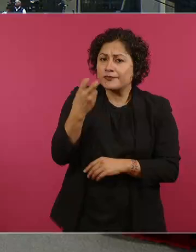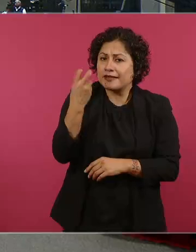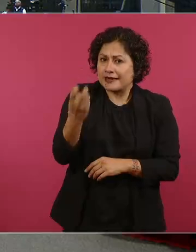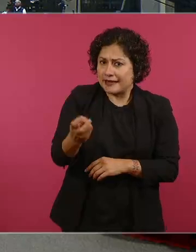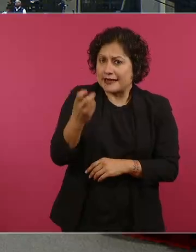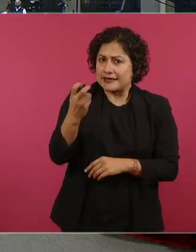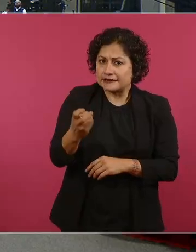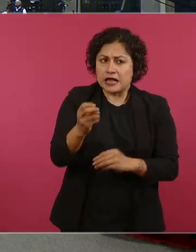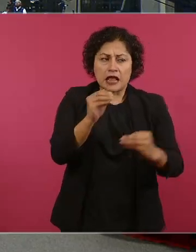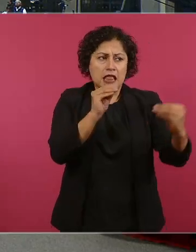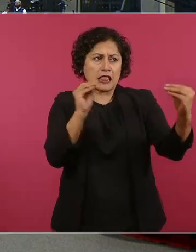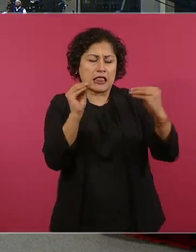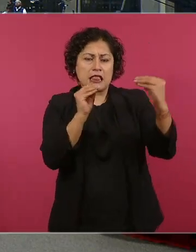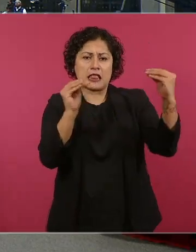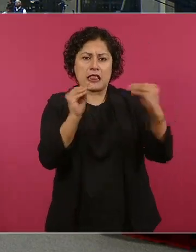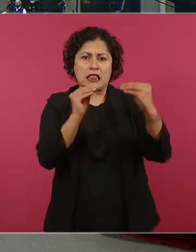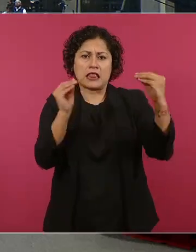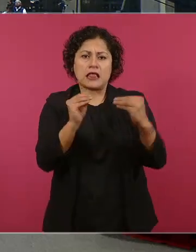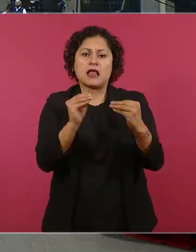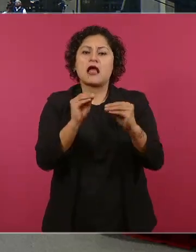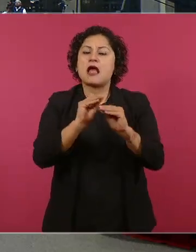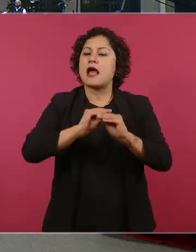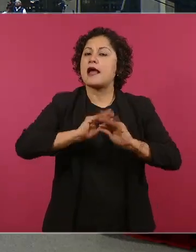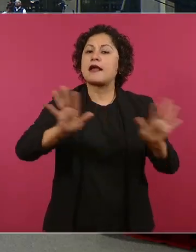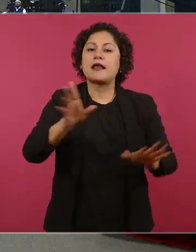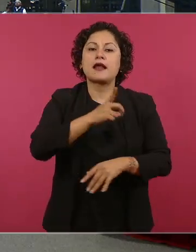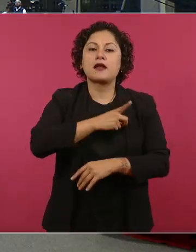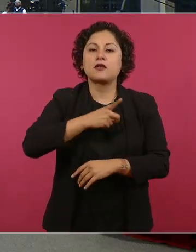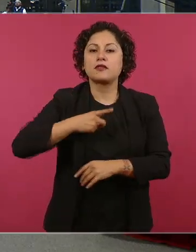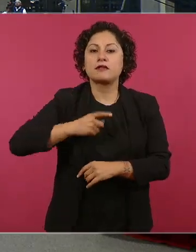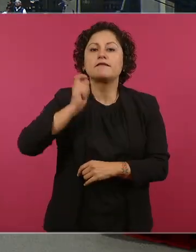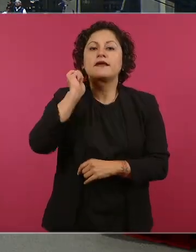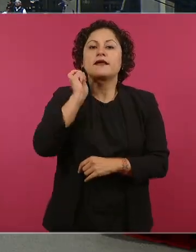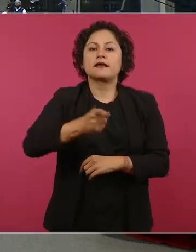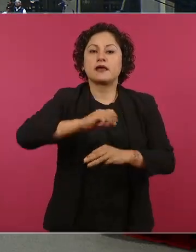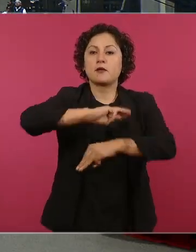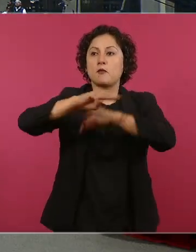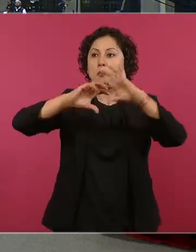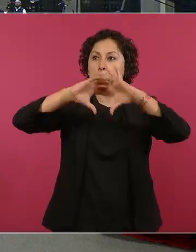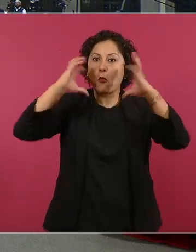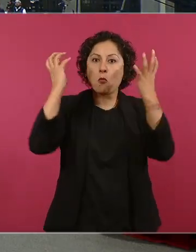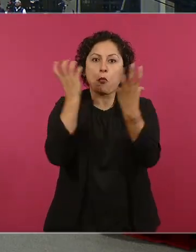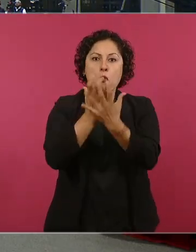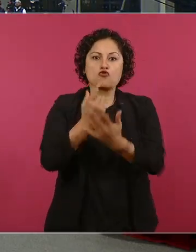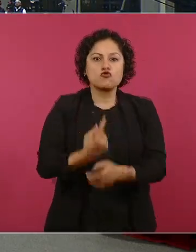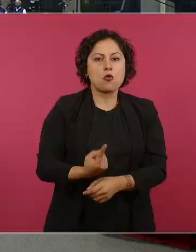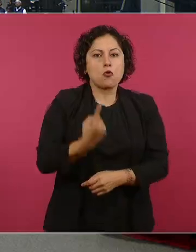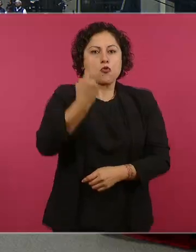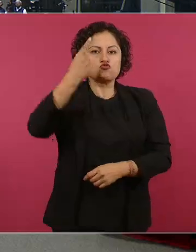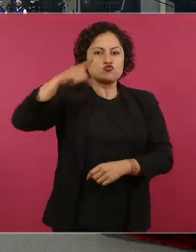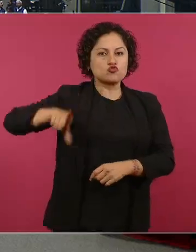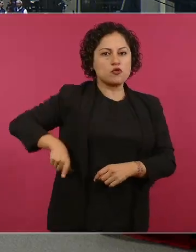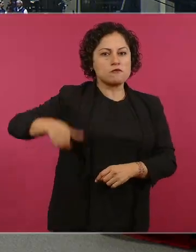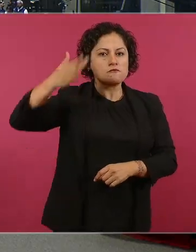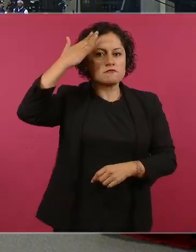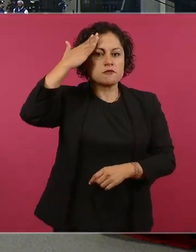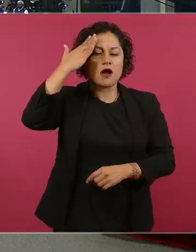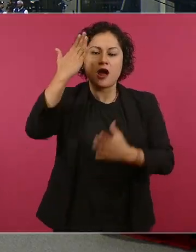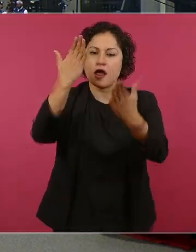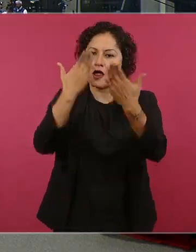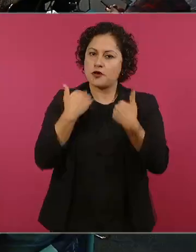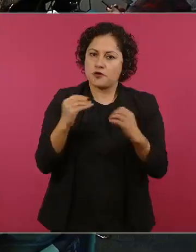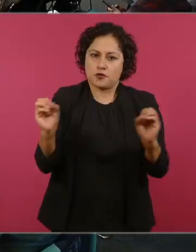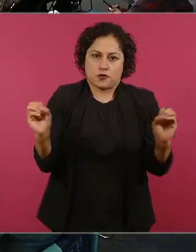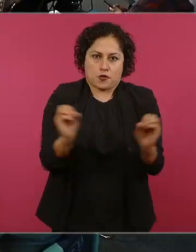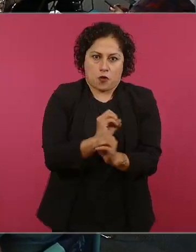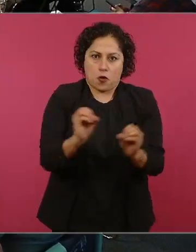gobierno mundial, que nadie ha elegido un gobierno del mundo, y también que no existen leyes extraterritoriales,